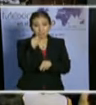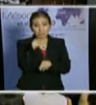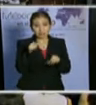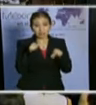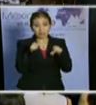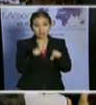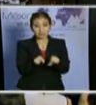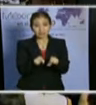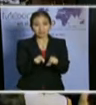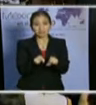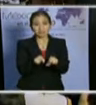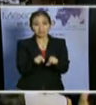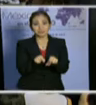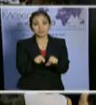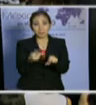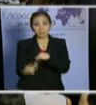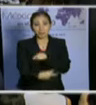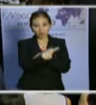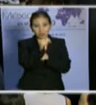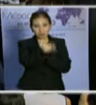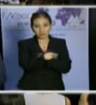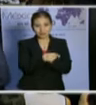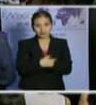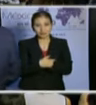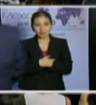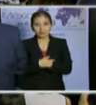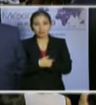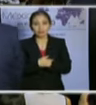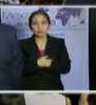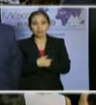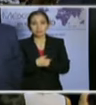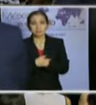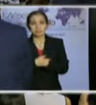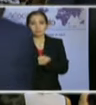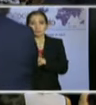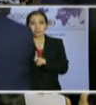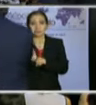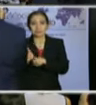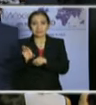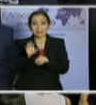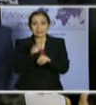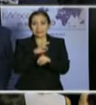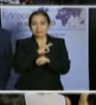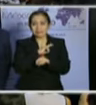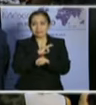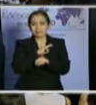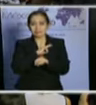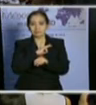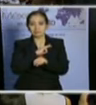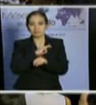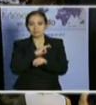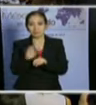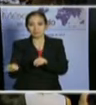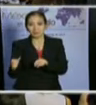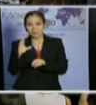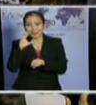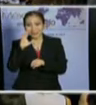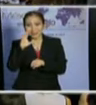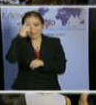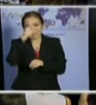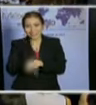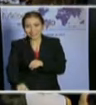misma pregunta, ¿qué puede aportar México? Además de lo que dijo Carlos, me parece